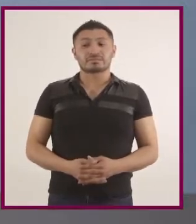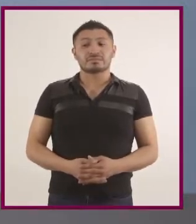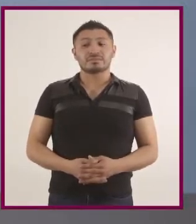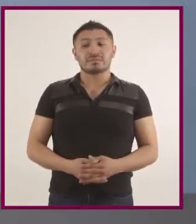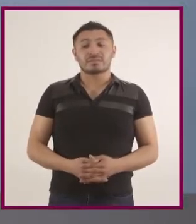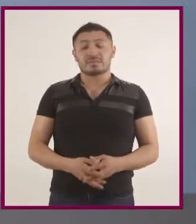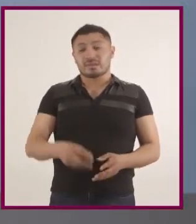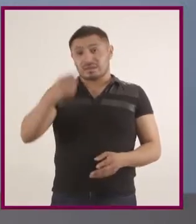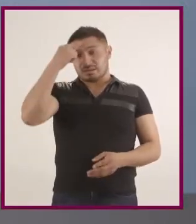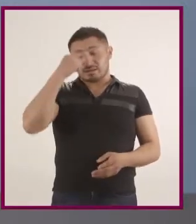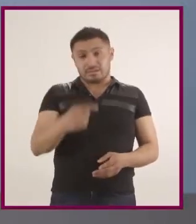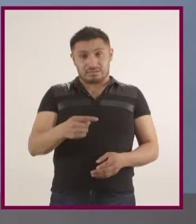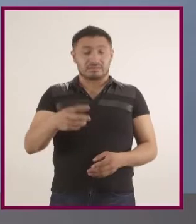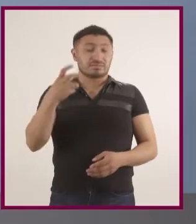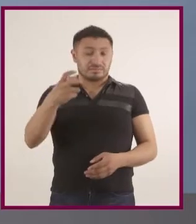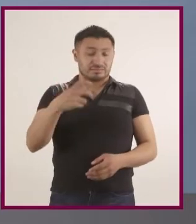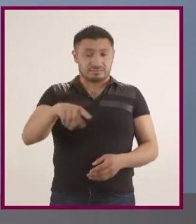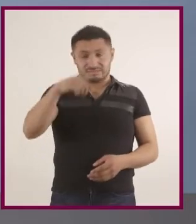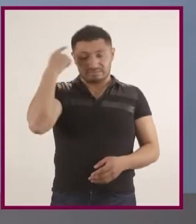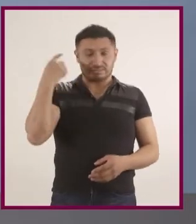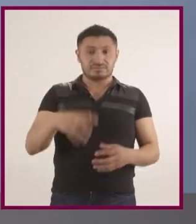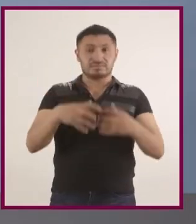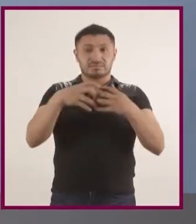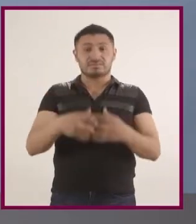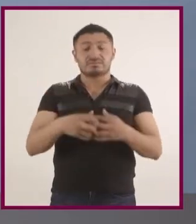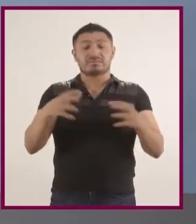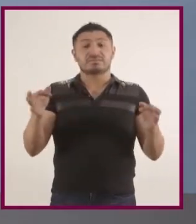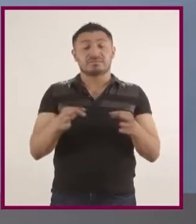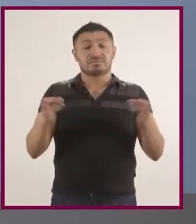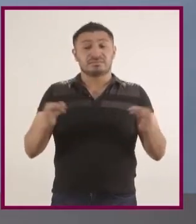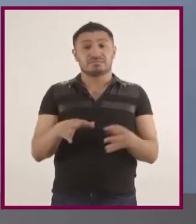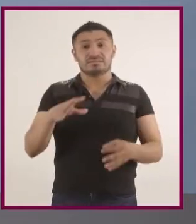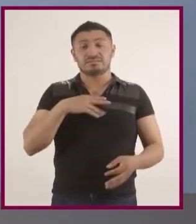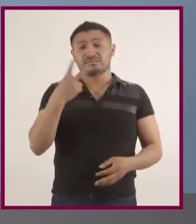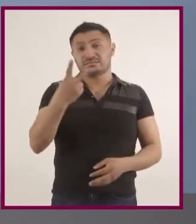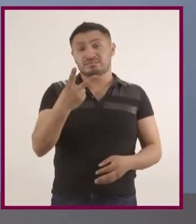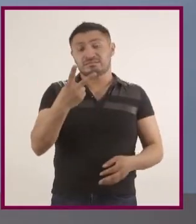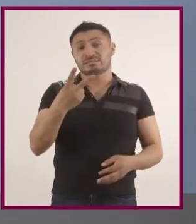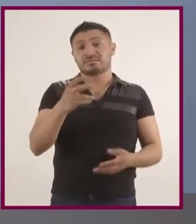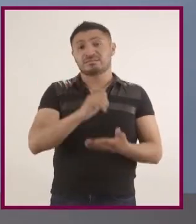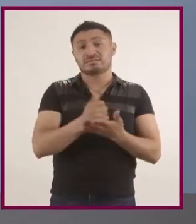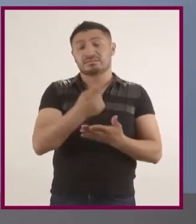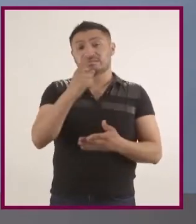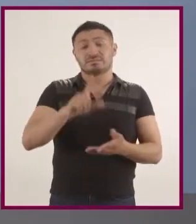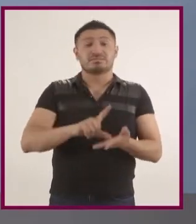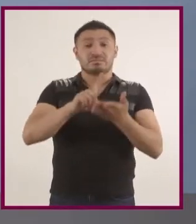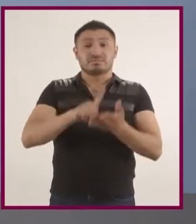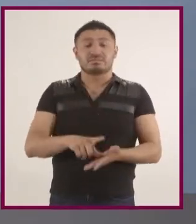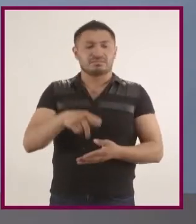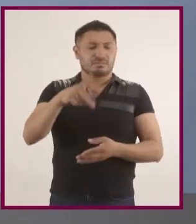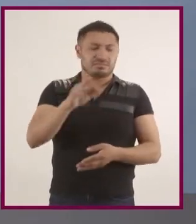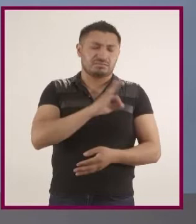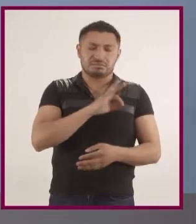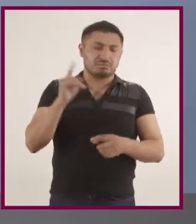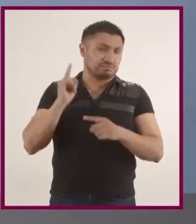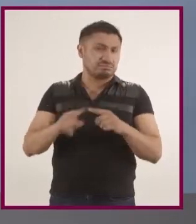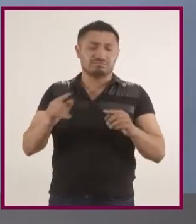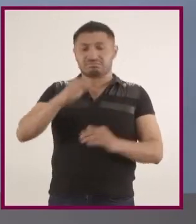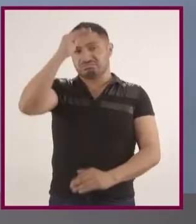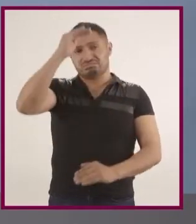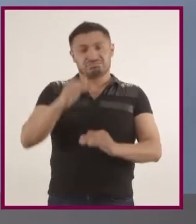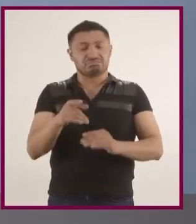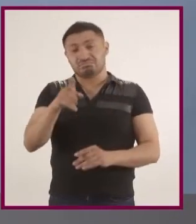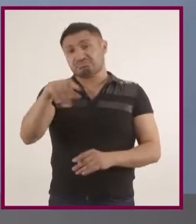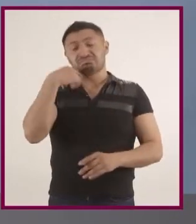para nuestros sencillos sistema de enfriamiento emplearemos dos botellas de un litro Pero podemos usar de diferentes tamaños